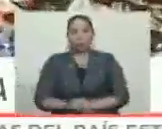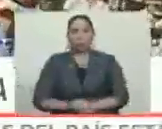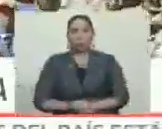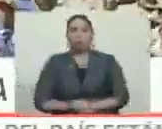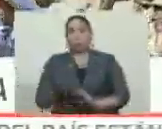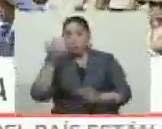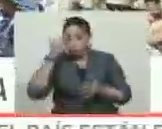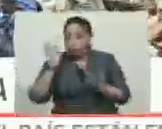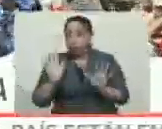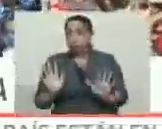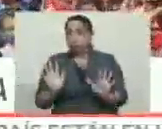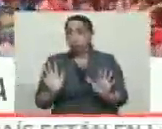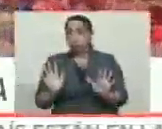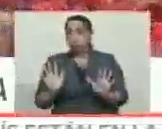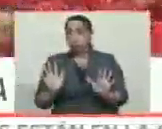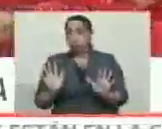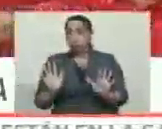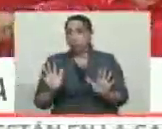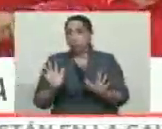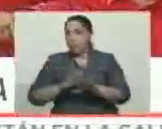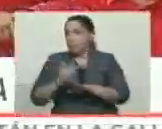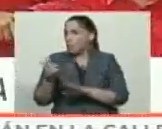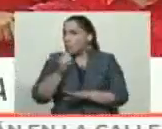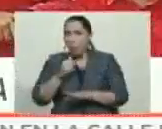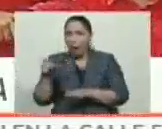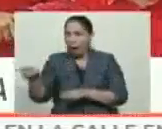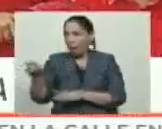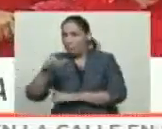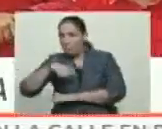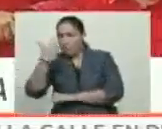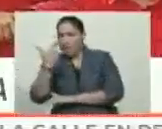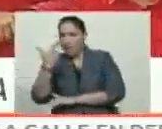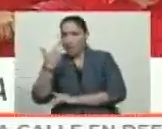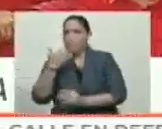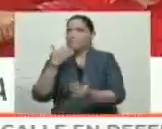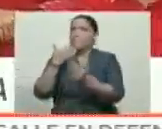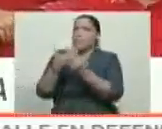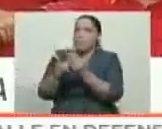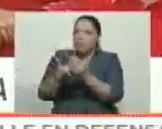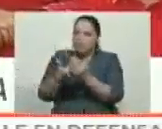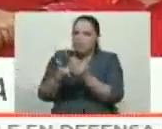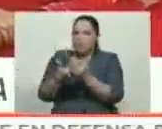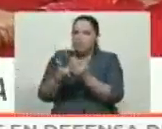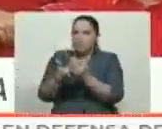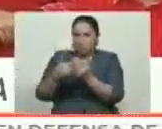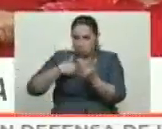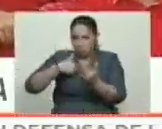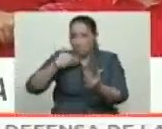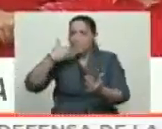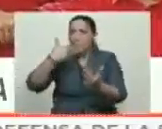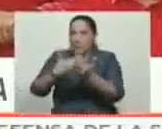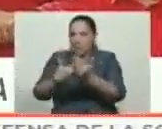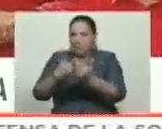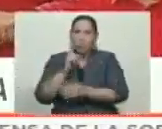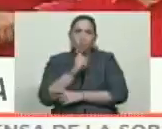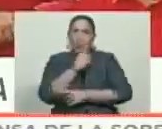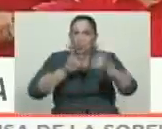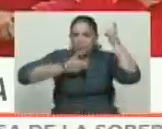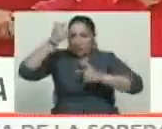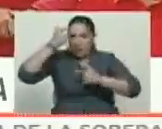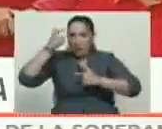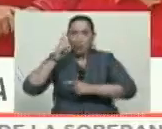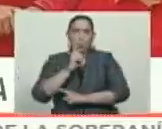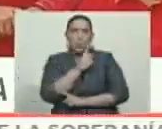probable, porque ellos no tienen escrúpulos. Pero yo les voy a pedir, en nombre de Chávez, en nombre